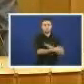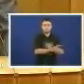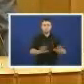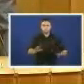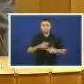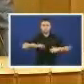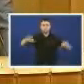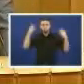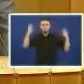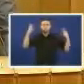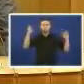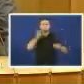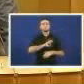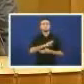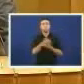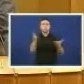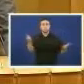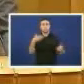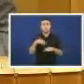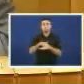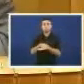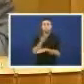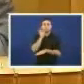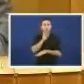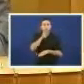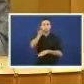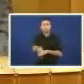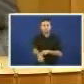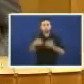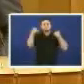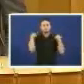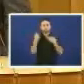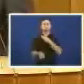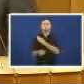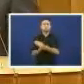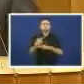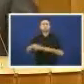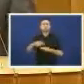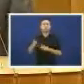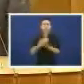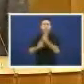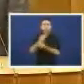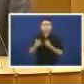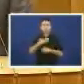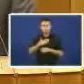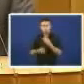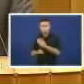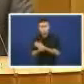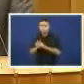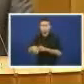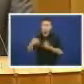o goberno galego é responsable das súas políticas económicas pero non foron